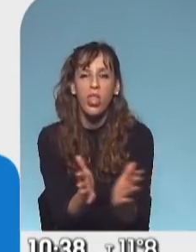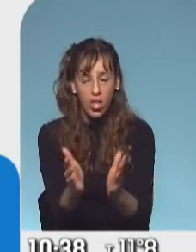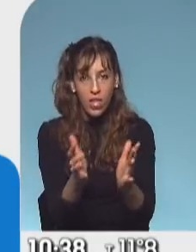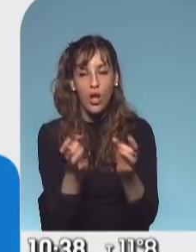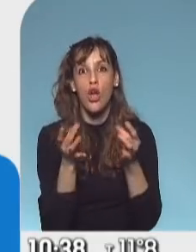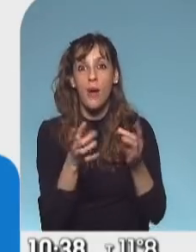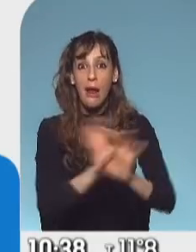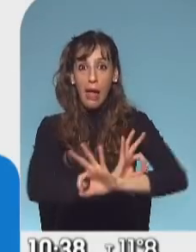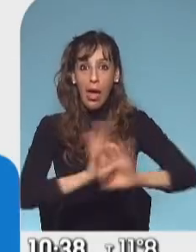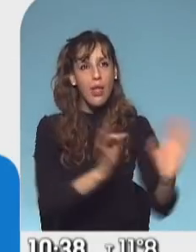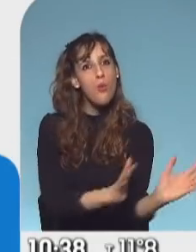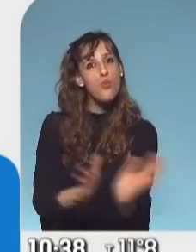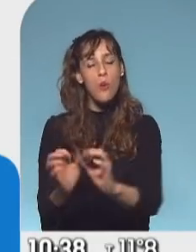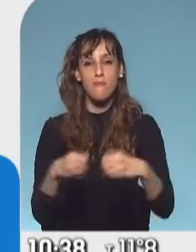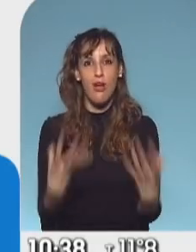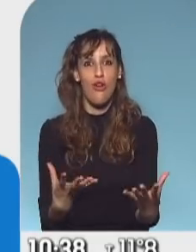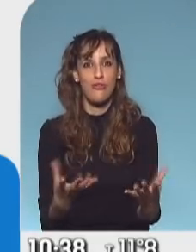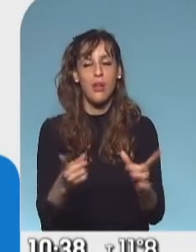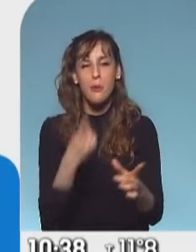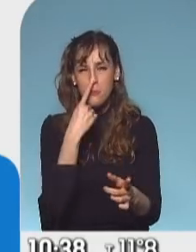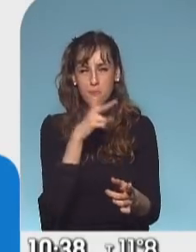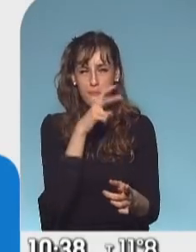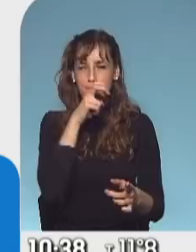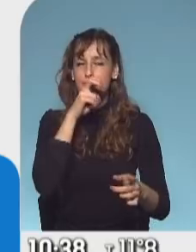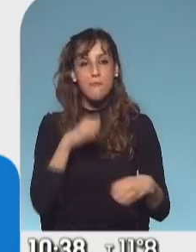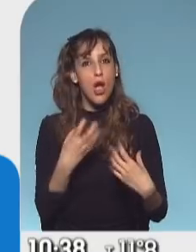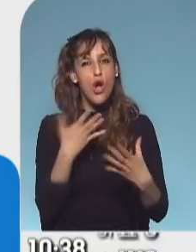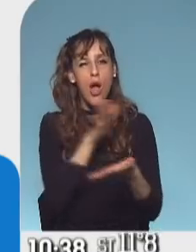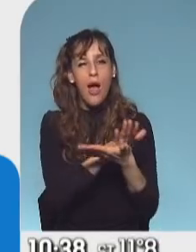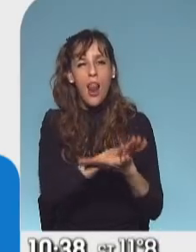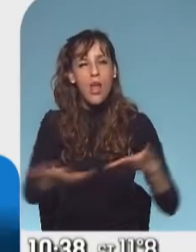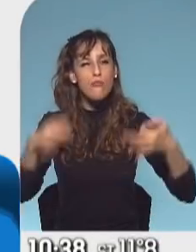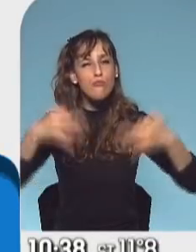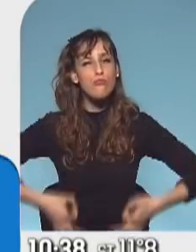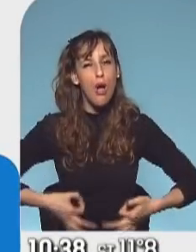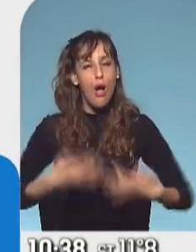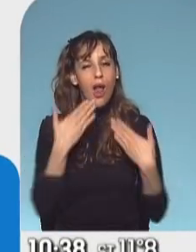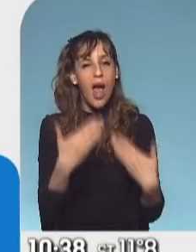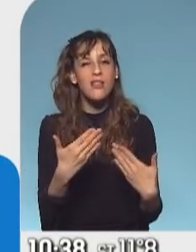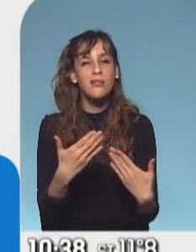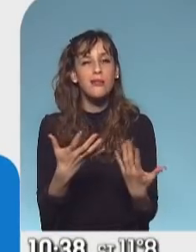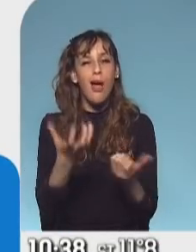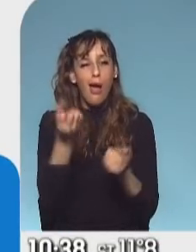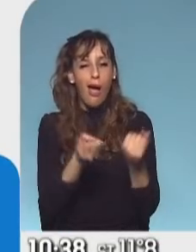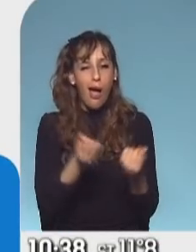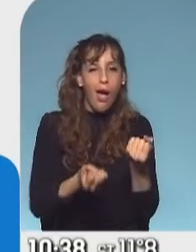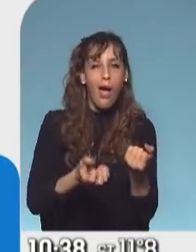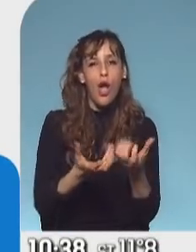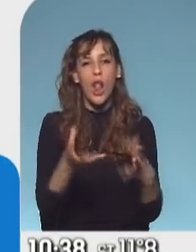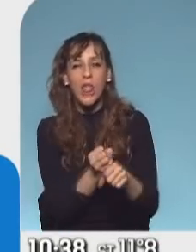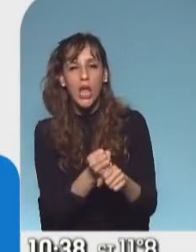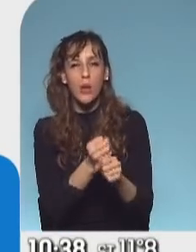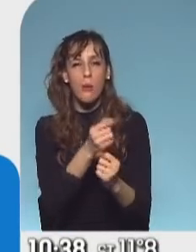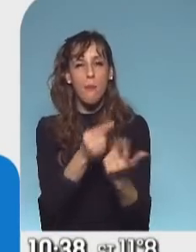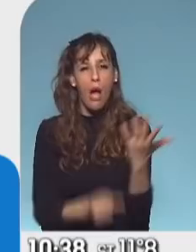el aire que respiramos se volvió más puro porque dejamos de emitir los gases propios